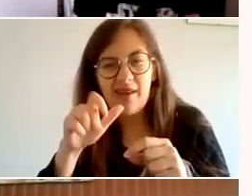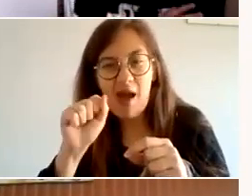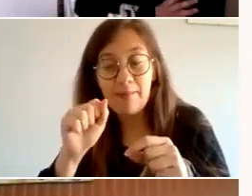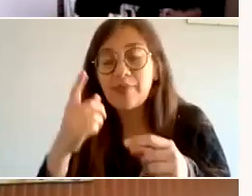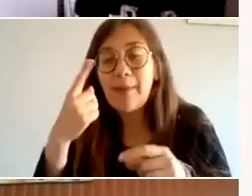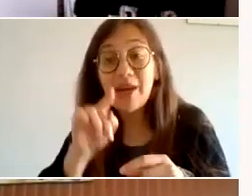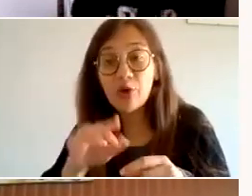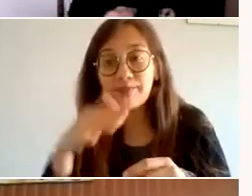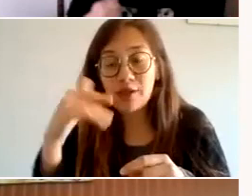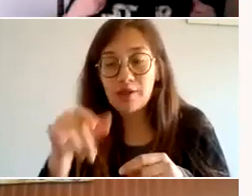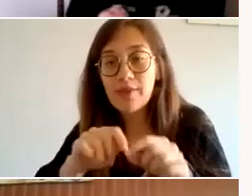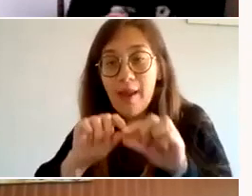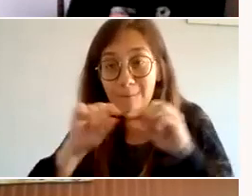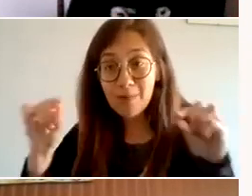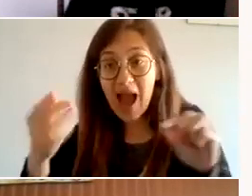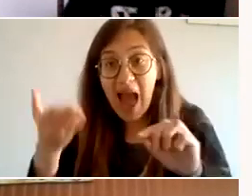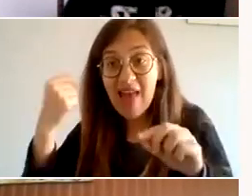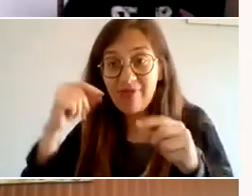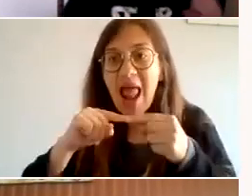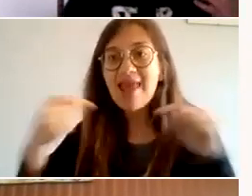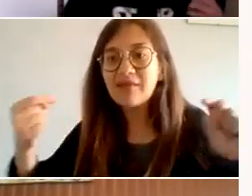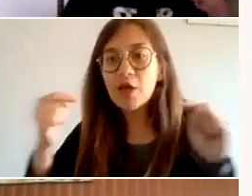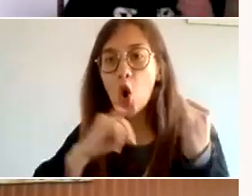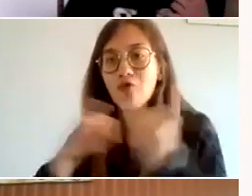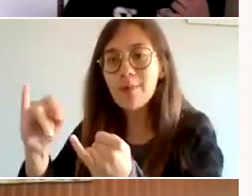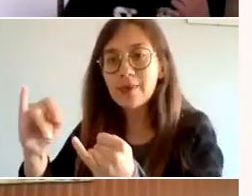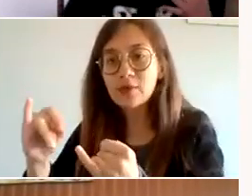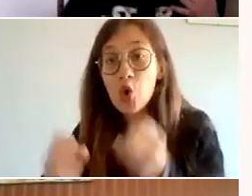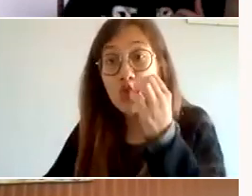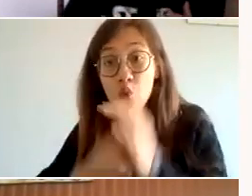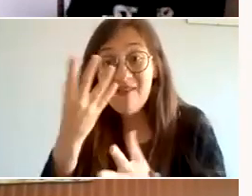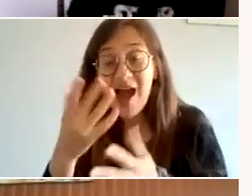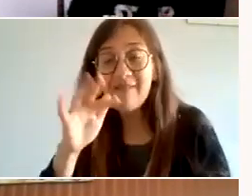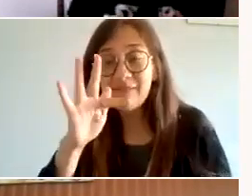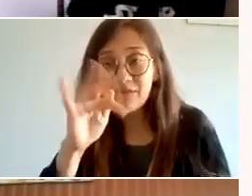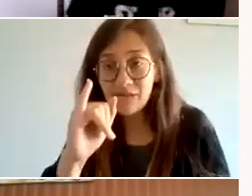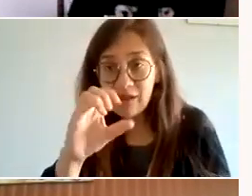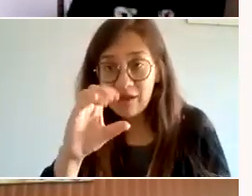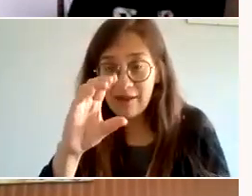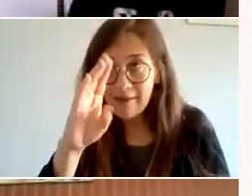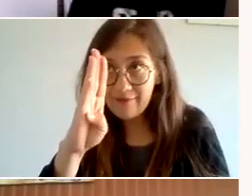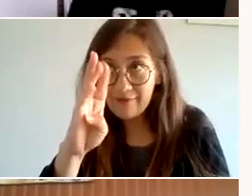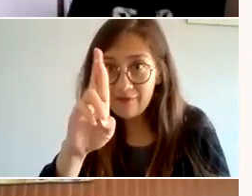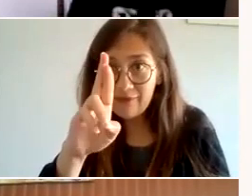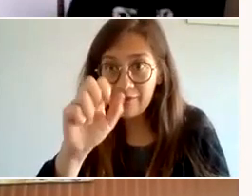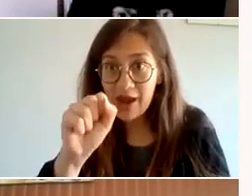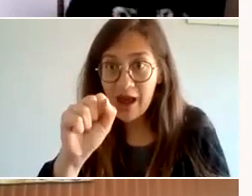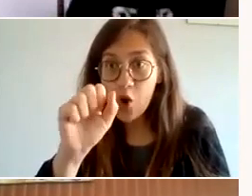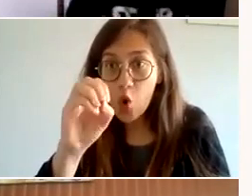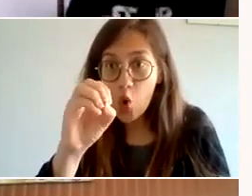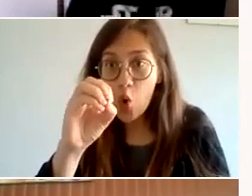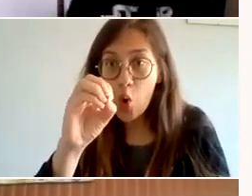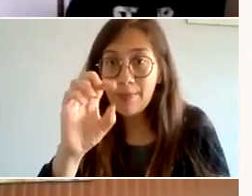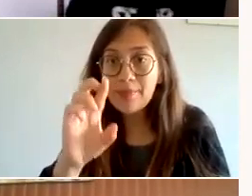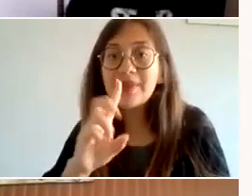que conectarte al teléfono, esperar la señal, rogar para que nadie hablara por teléfono al mismo tiempo, para que recién tú pudieras descargar una